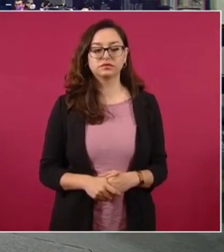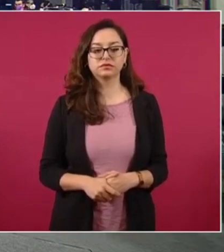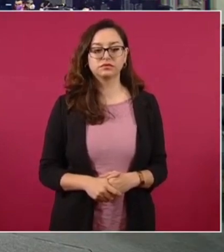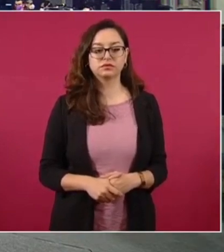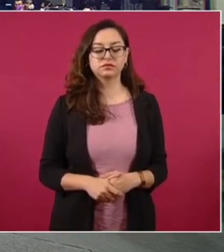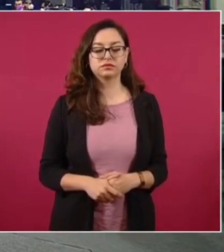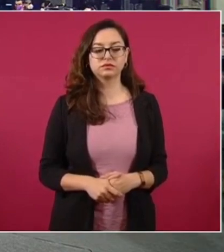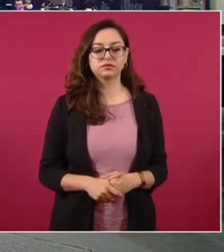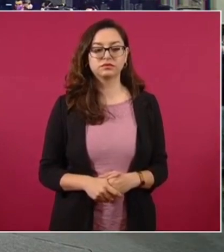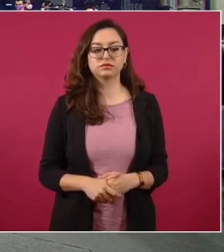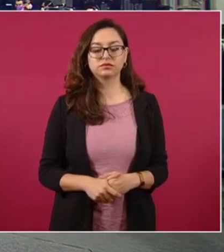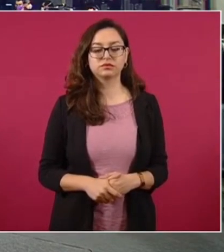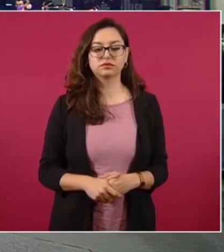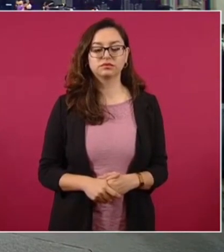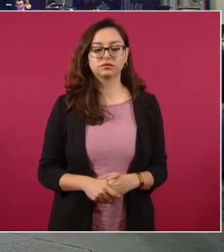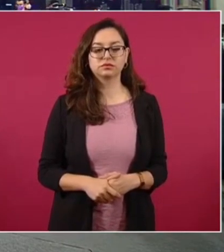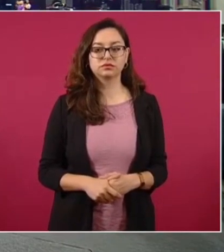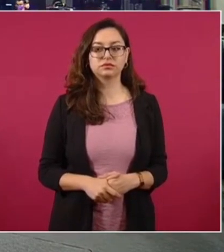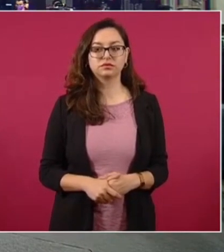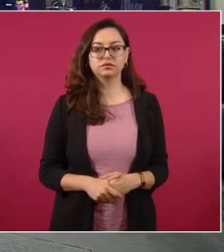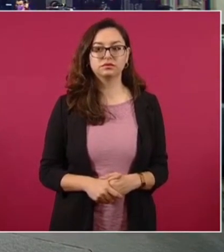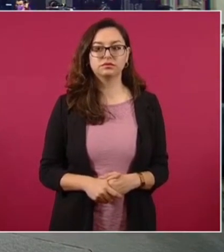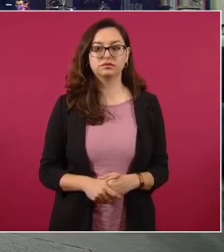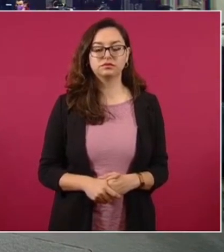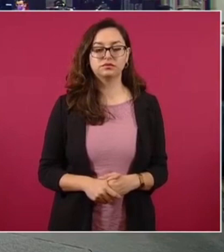Ahora que nos digan.